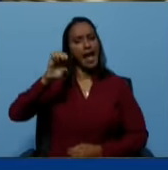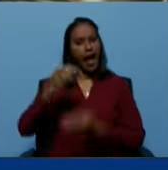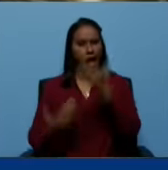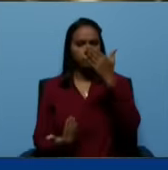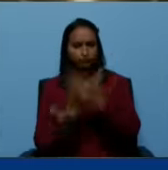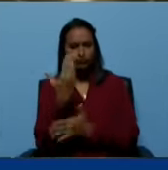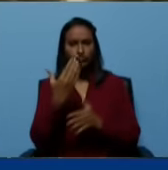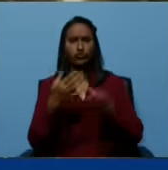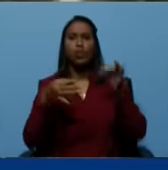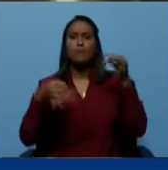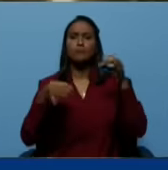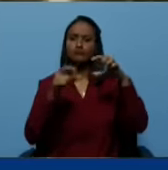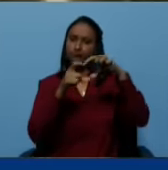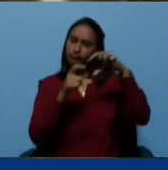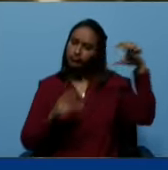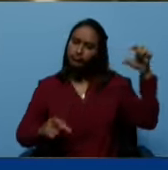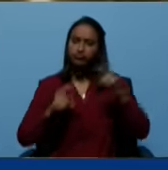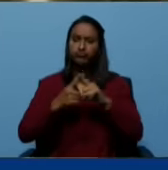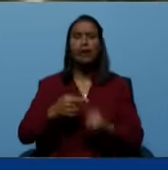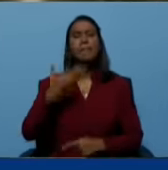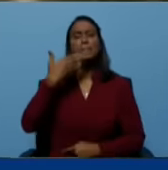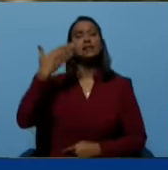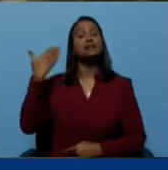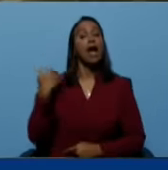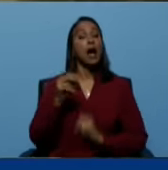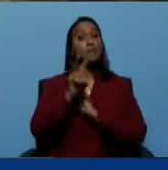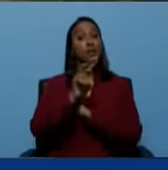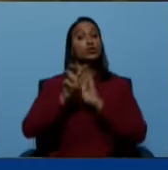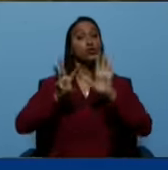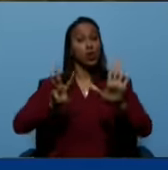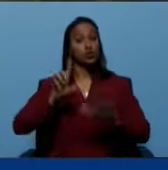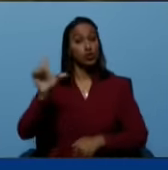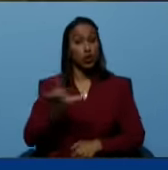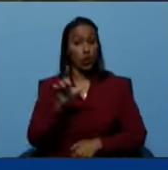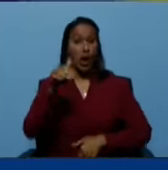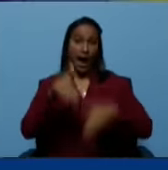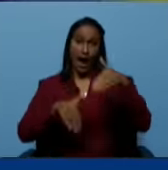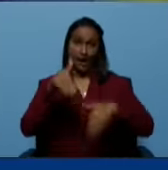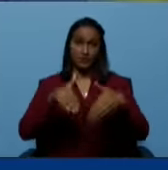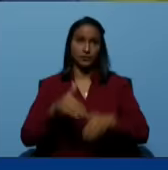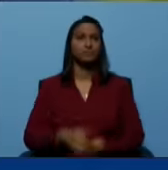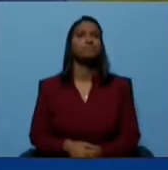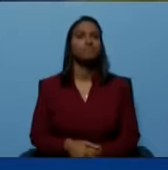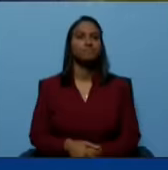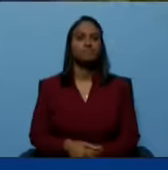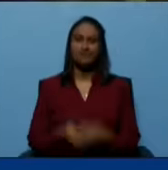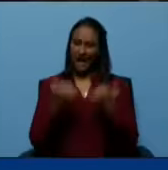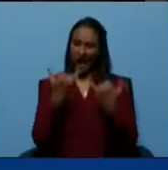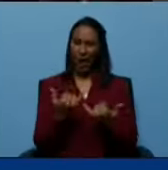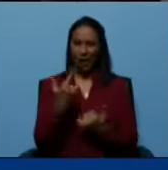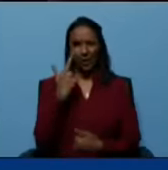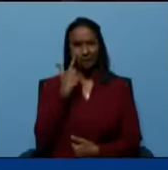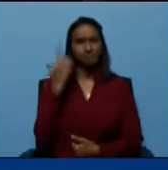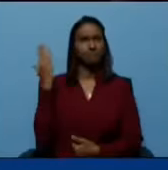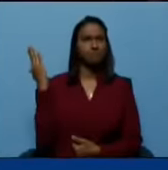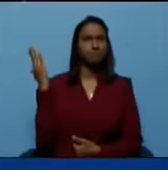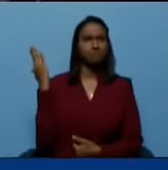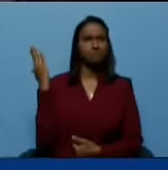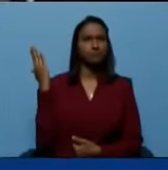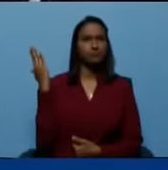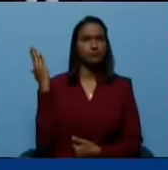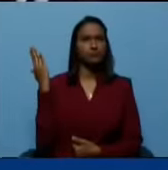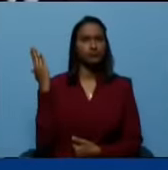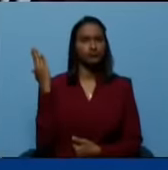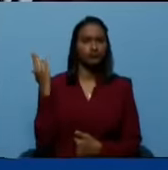28 de julio. Nosotros podemos compartir a esta hora las imágenes que transmitimos en vivo desde el